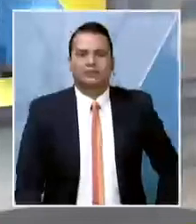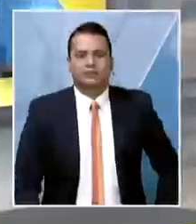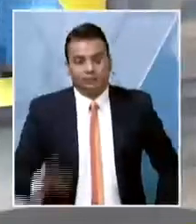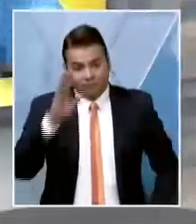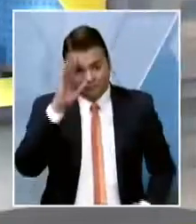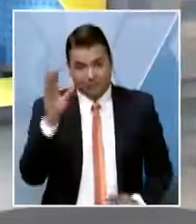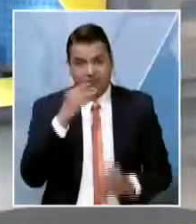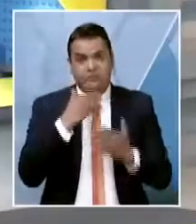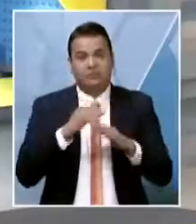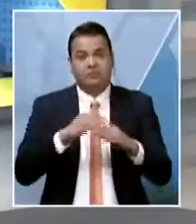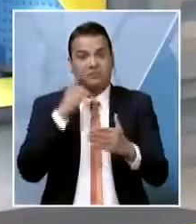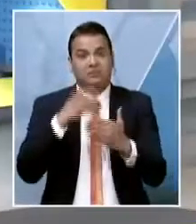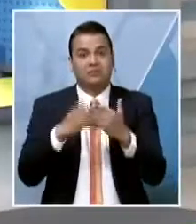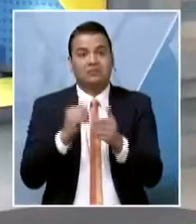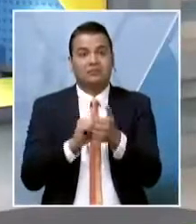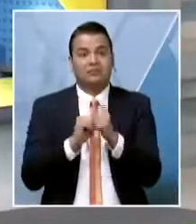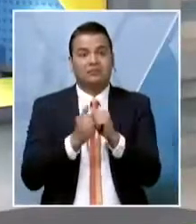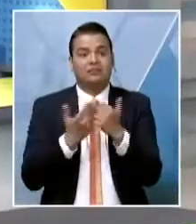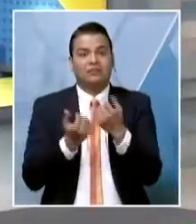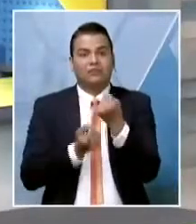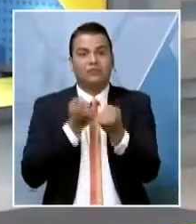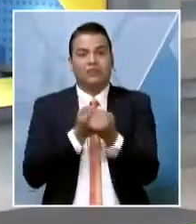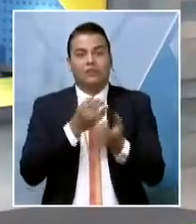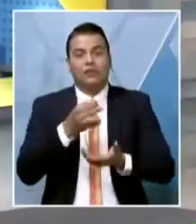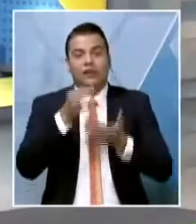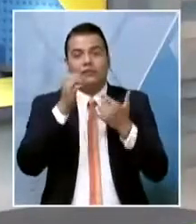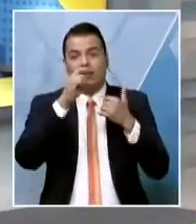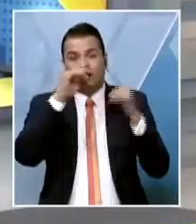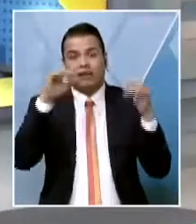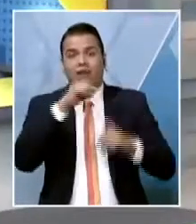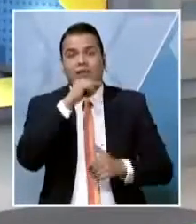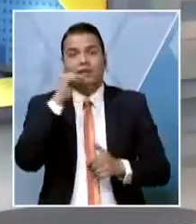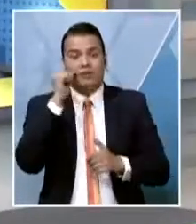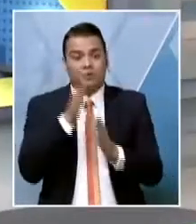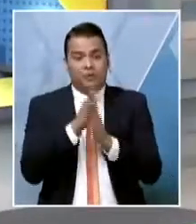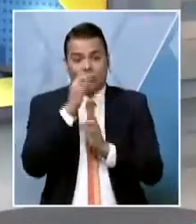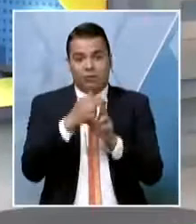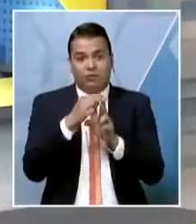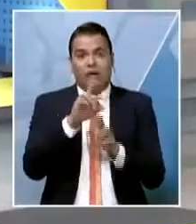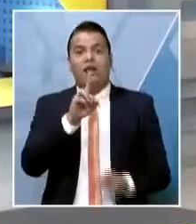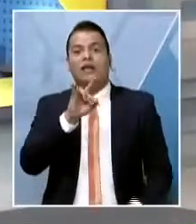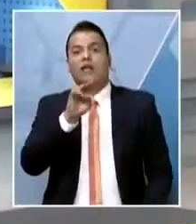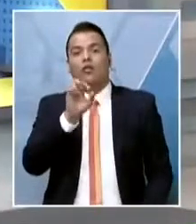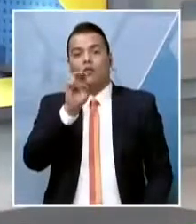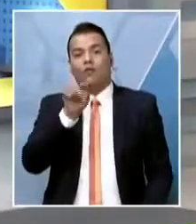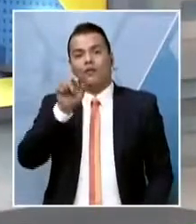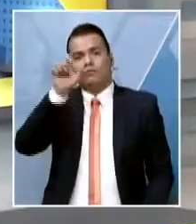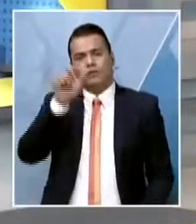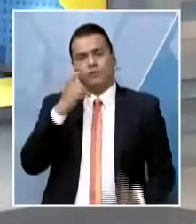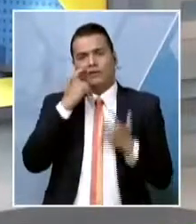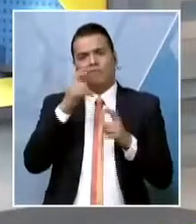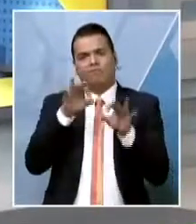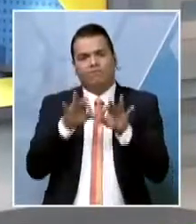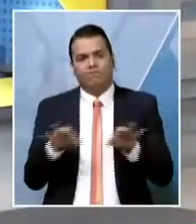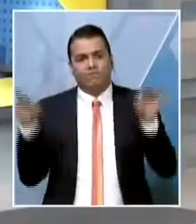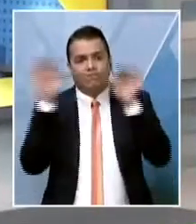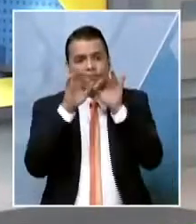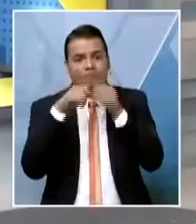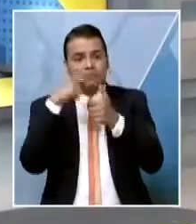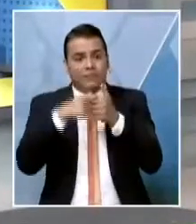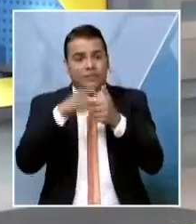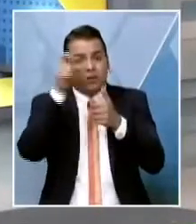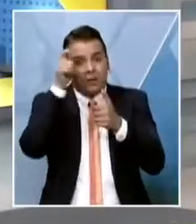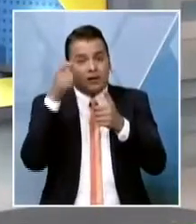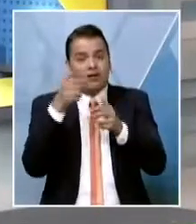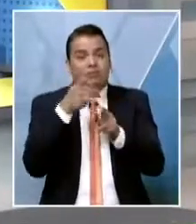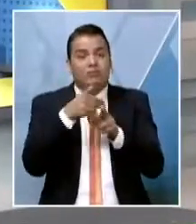hola qué tal con el patrocinio de café aquí en la rosca presentamos los deportes de 90 minutos duván vergara unos lugares importantes en estrella número 14 el